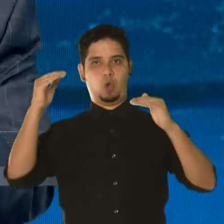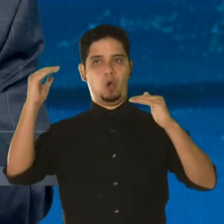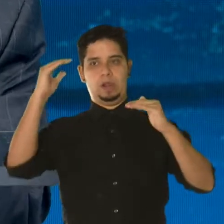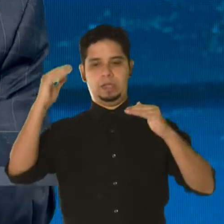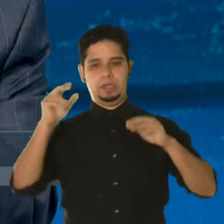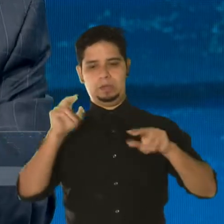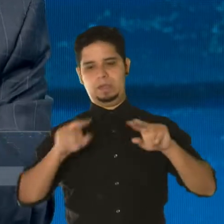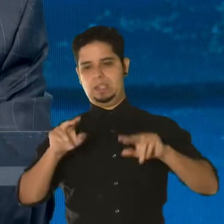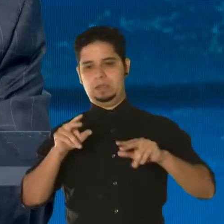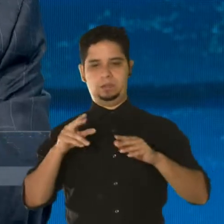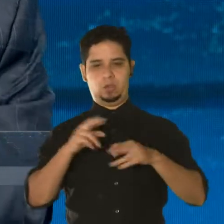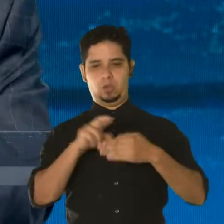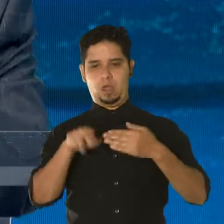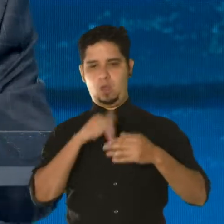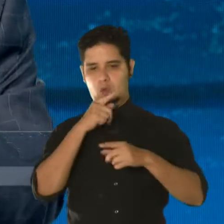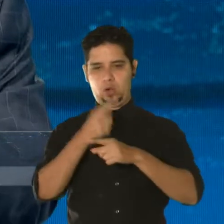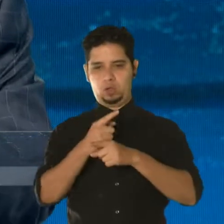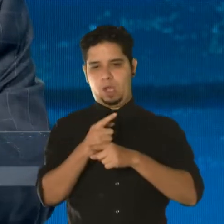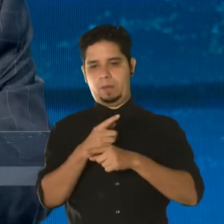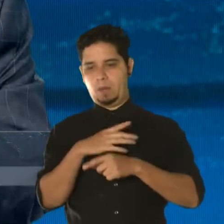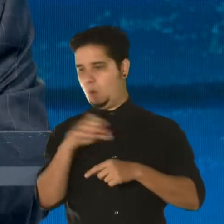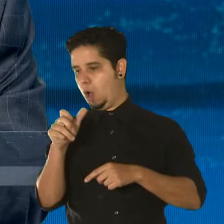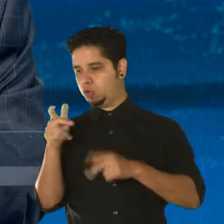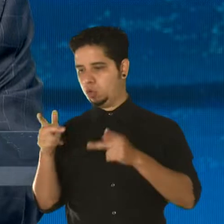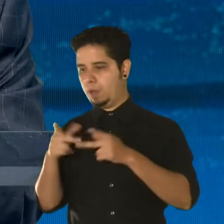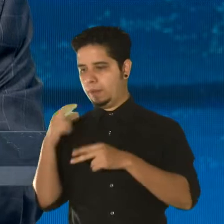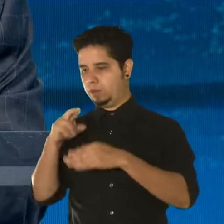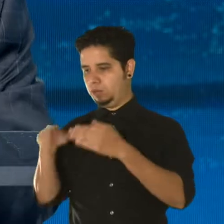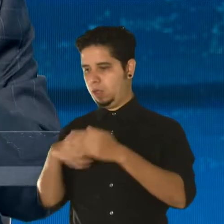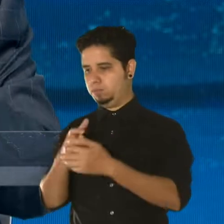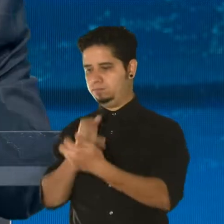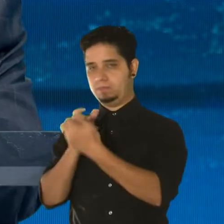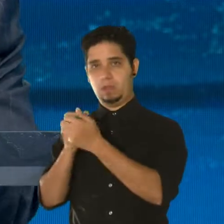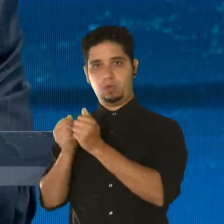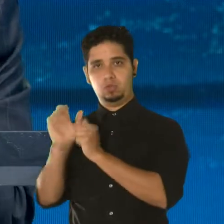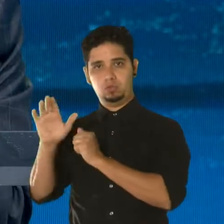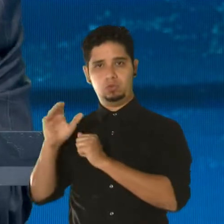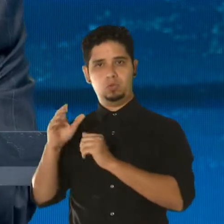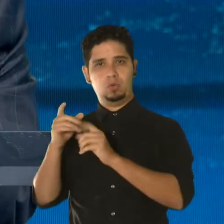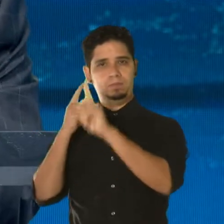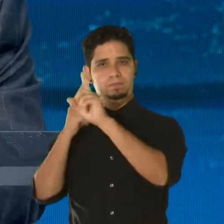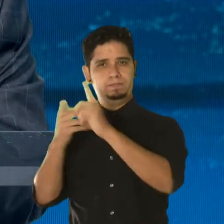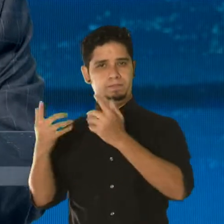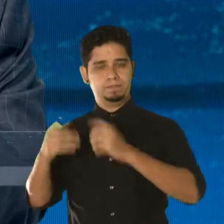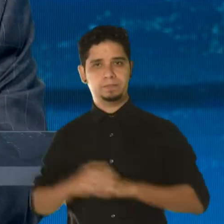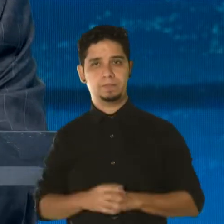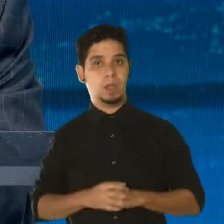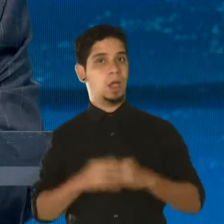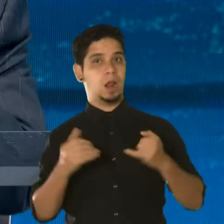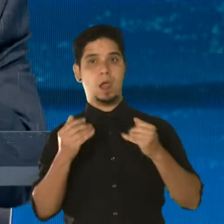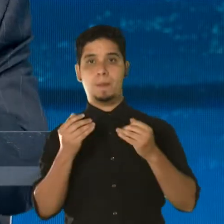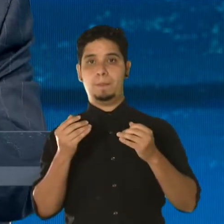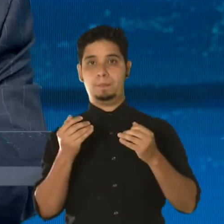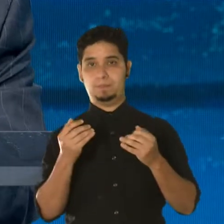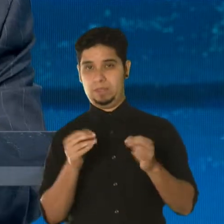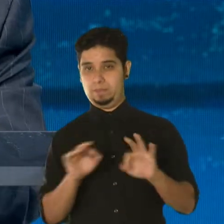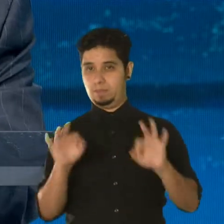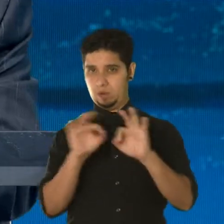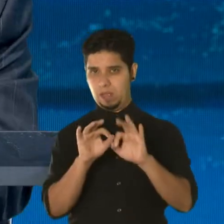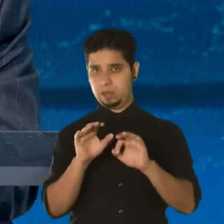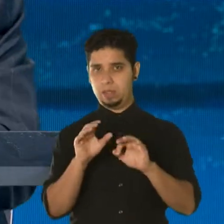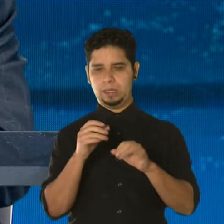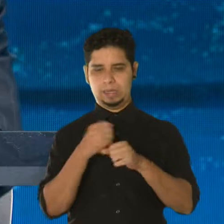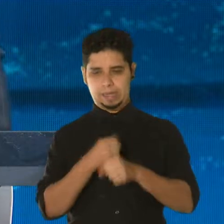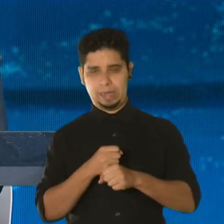pues entonces buscan dónde es. Por eso, ahora mismo es tan importante lograr estas